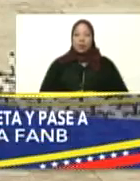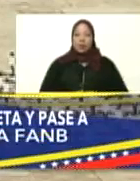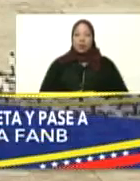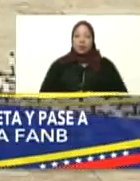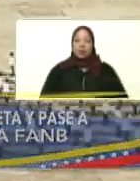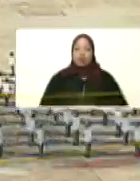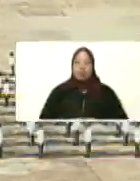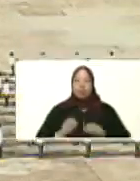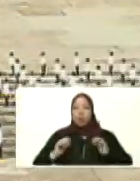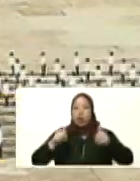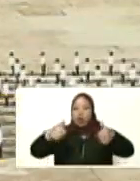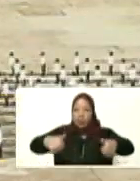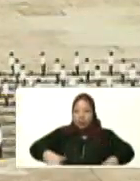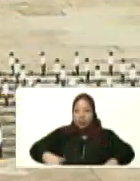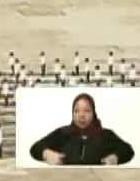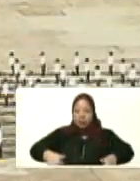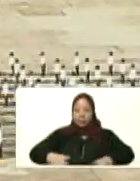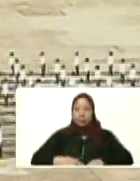sables!